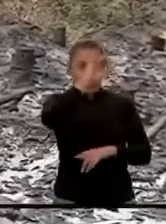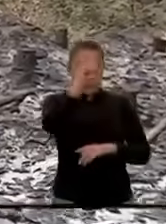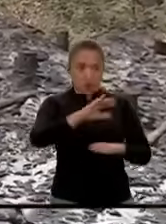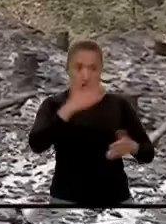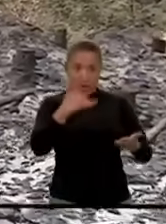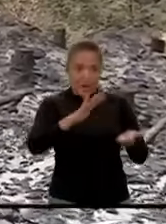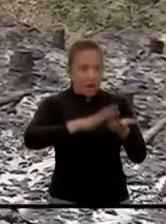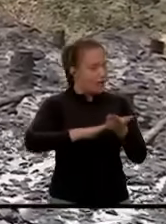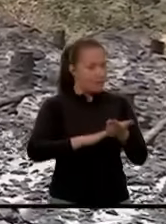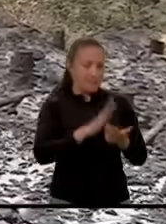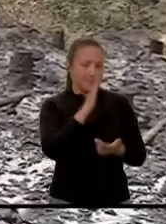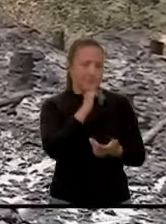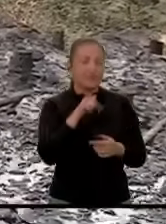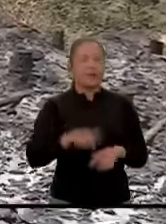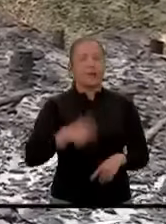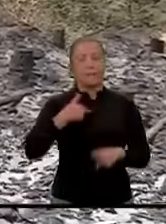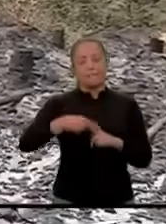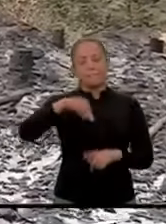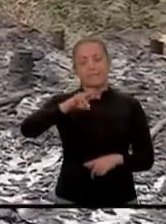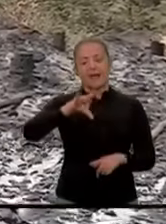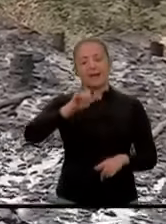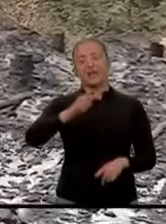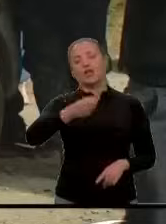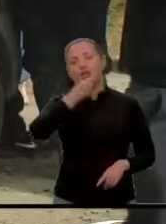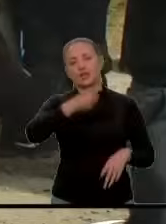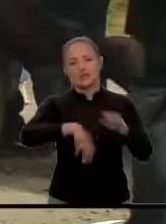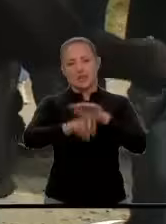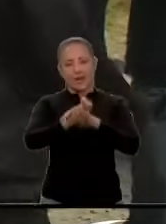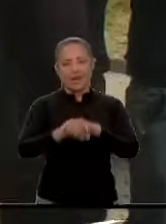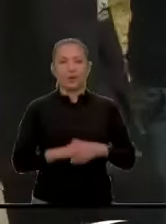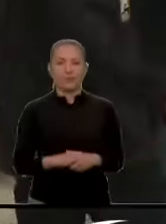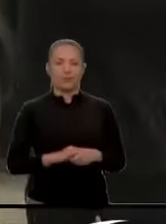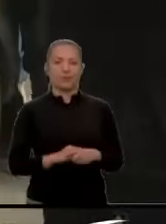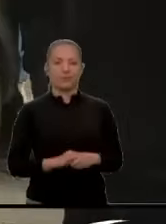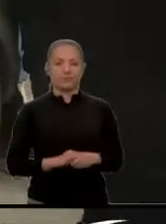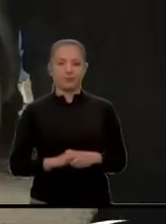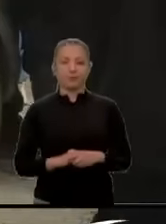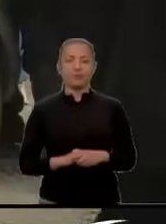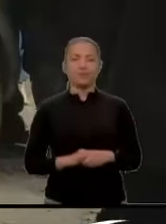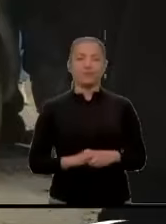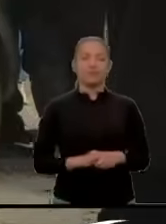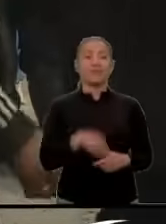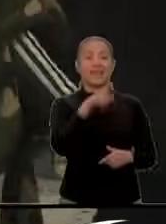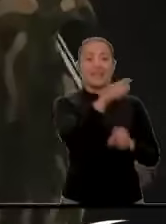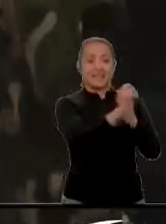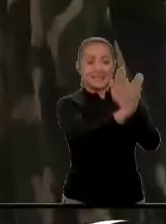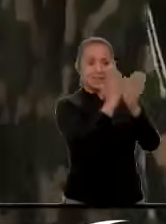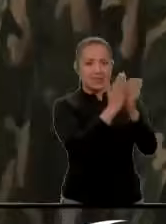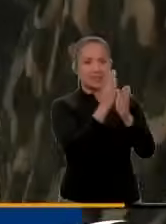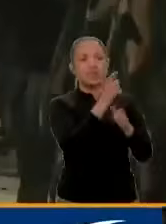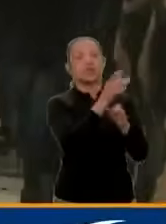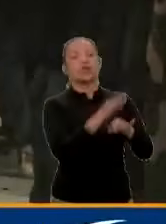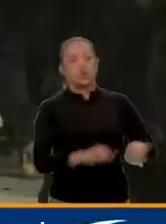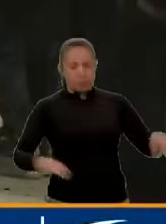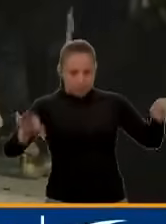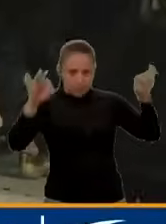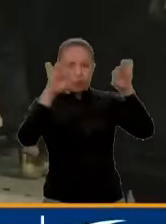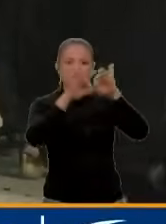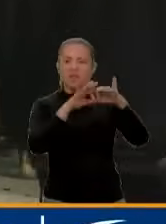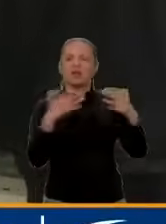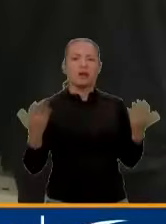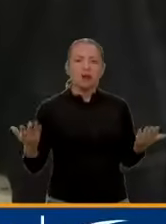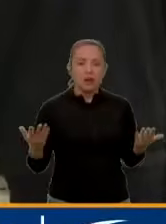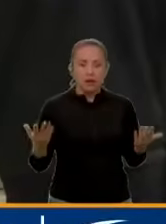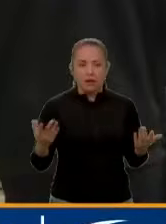100%. Merly Mota, Noticias Caracol. Ese dato. Ese dato, Merly, sí que es importante, porque no se